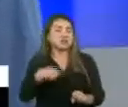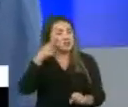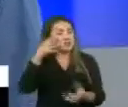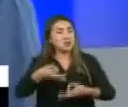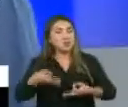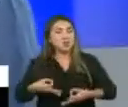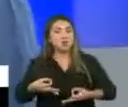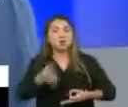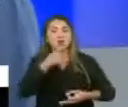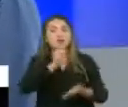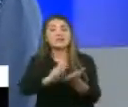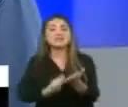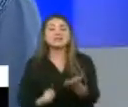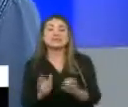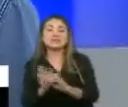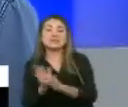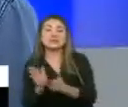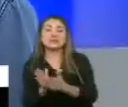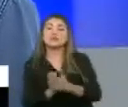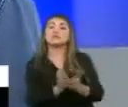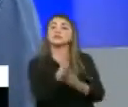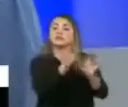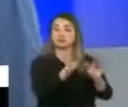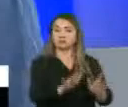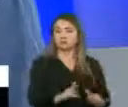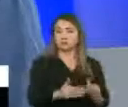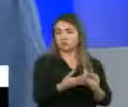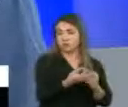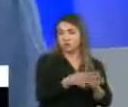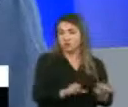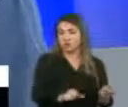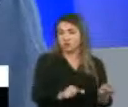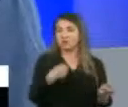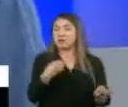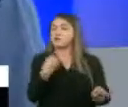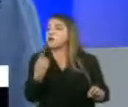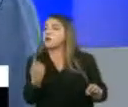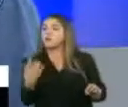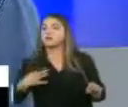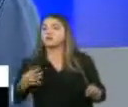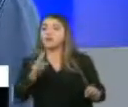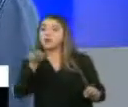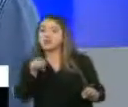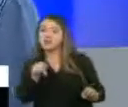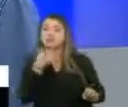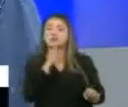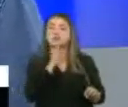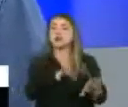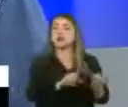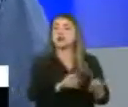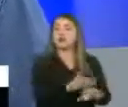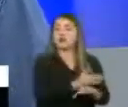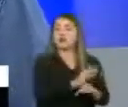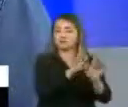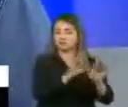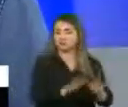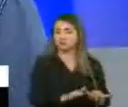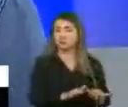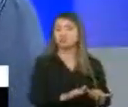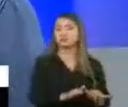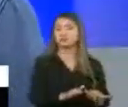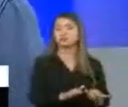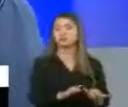que si no está escrita la nueva constitución, está escribiéndose en la moneda. Y creo que las decisiones que se toman en estos cabildos abiertos puede que ni siquiera